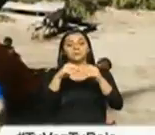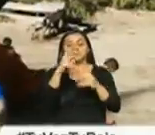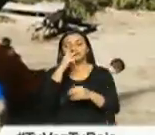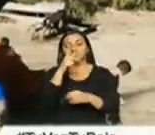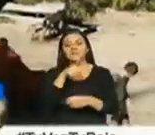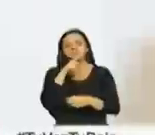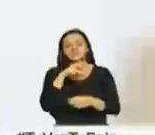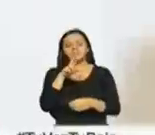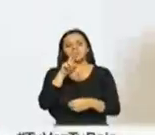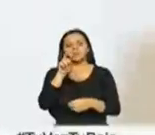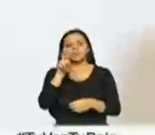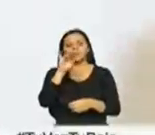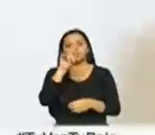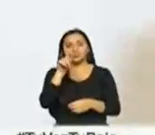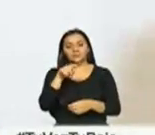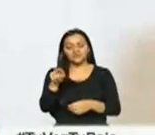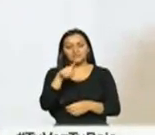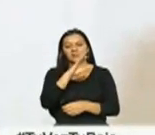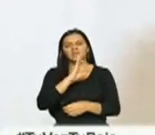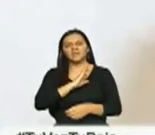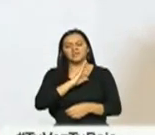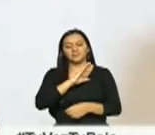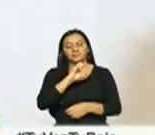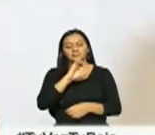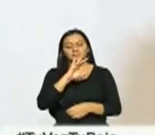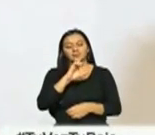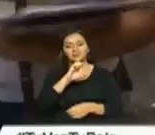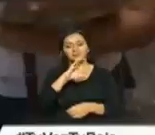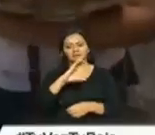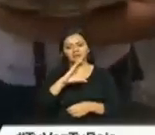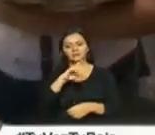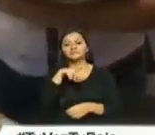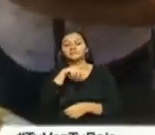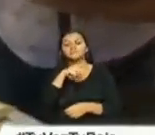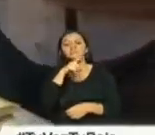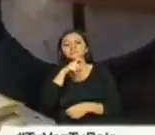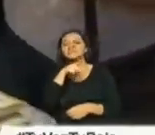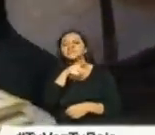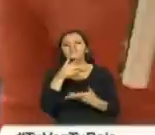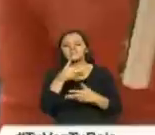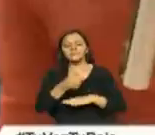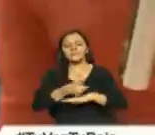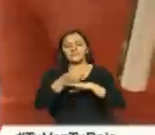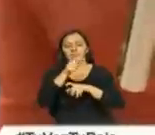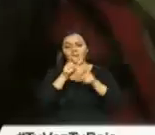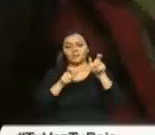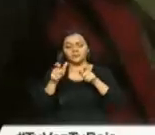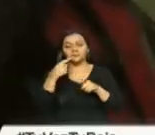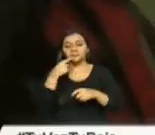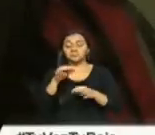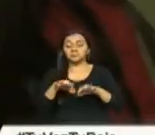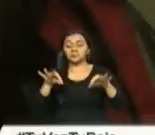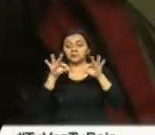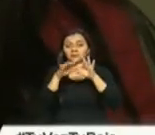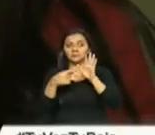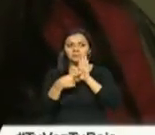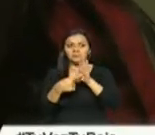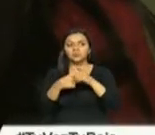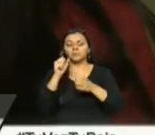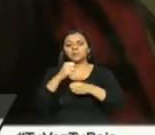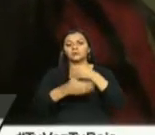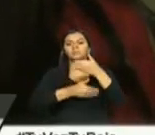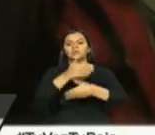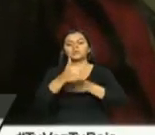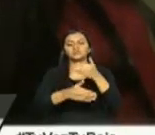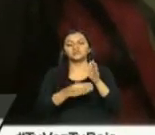destaca Ana Ruiz, secretaria técnica del Sistema Nacional de Cualificación y Capacitación Profesional, CETEC. De esta manera ellos puedan